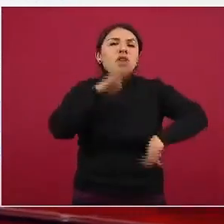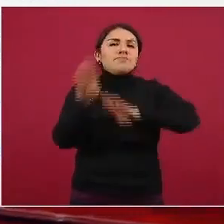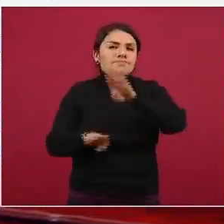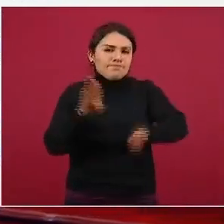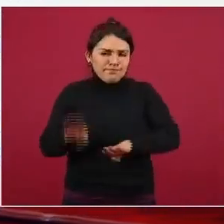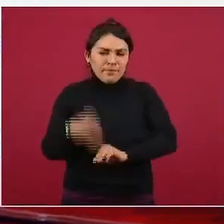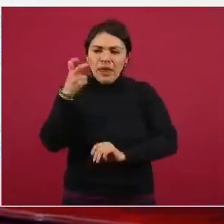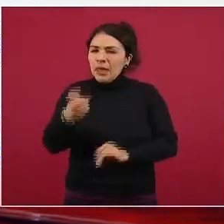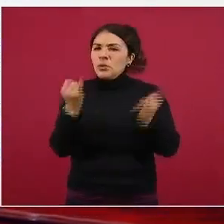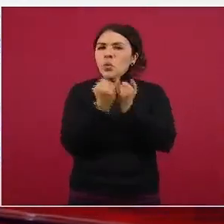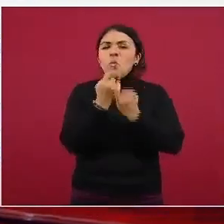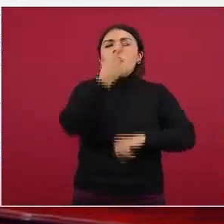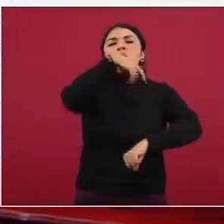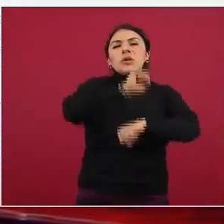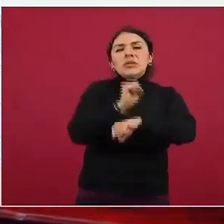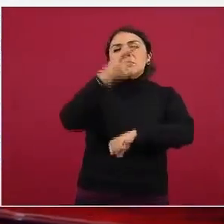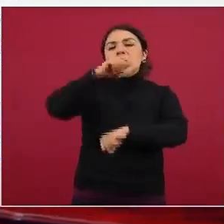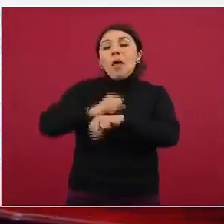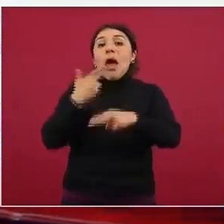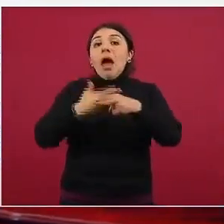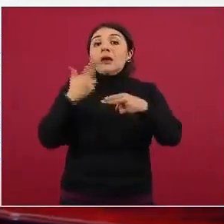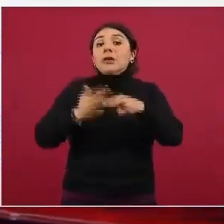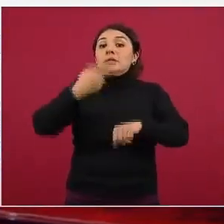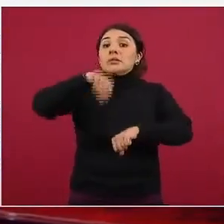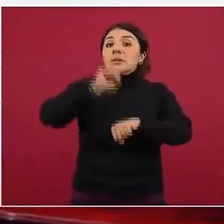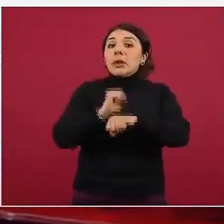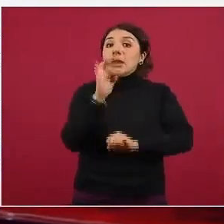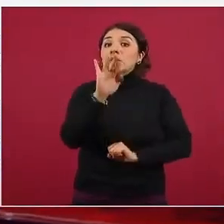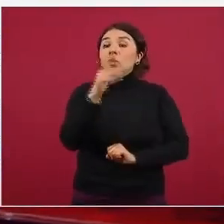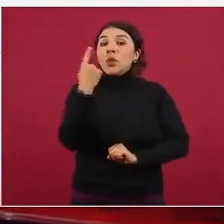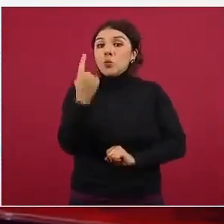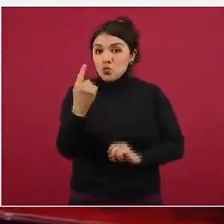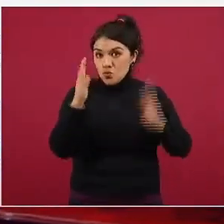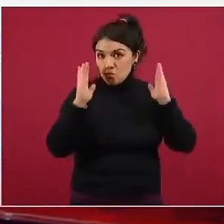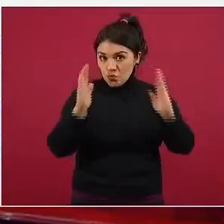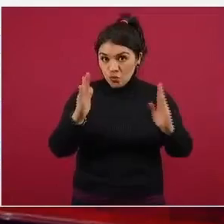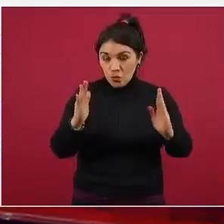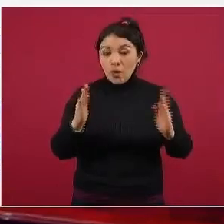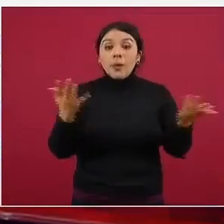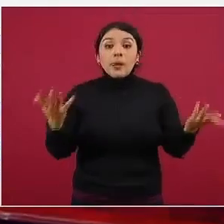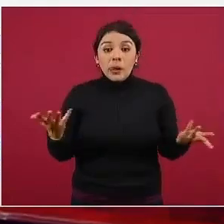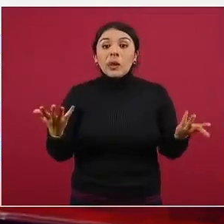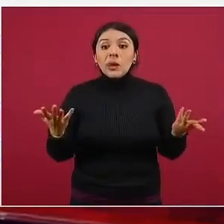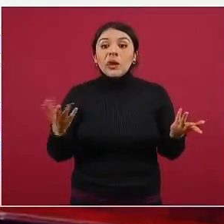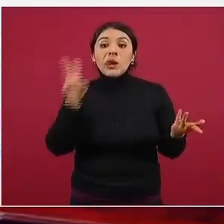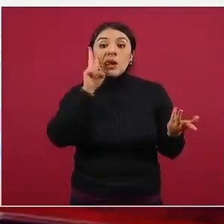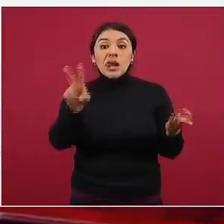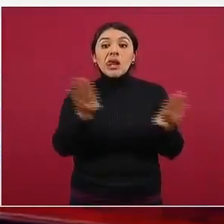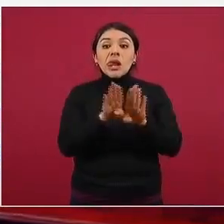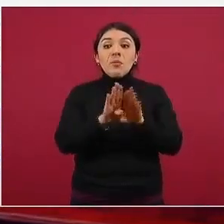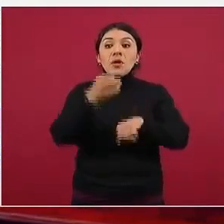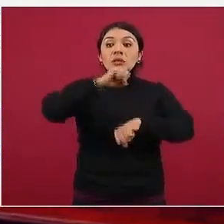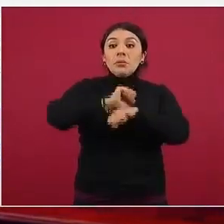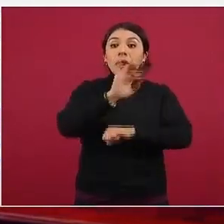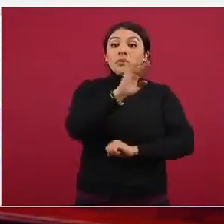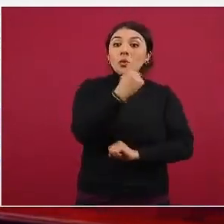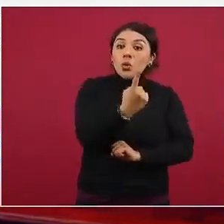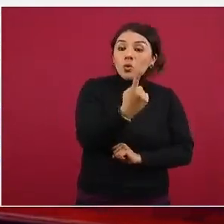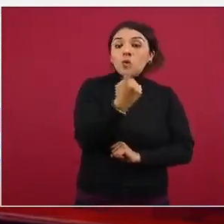también es semana por semana hasta la semana 51 y la comparación de la semana 51 con